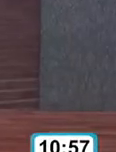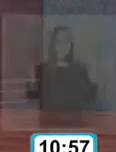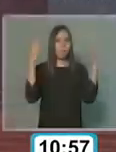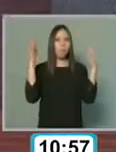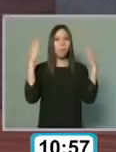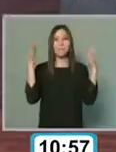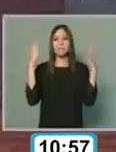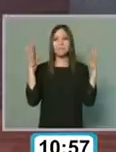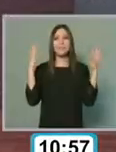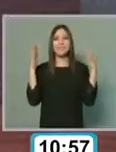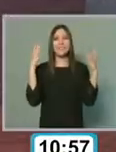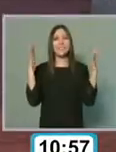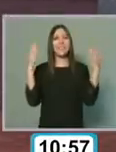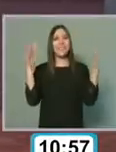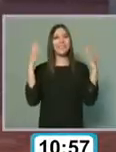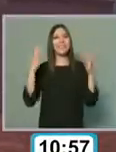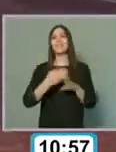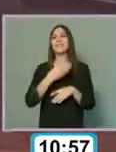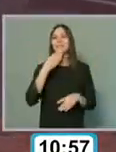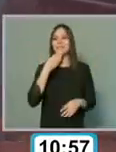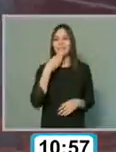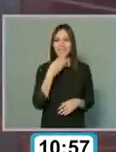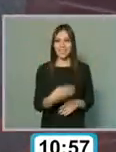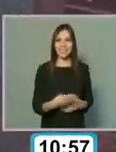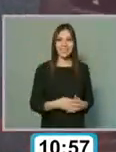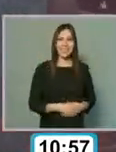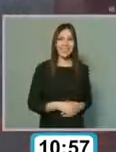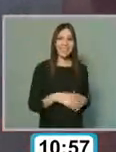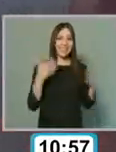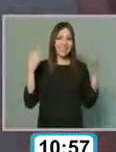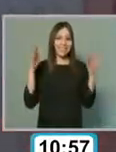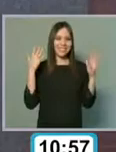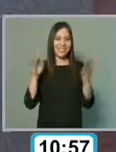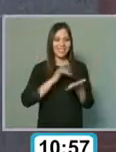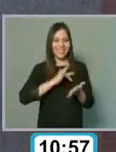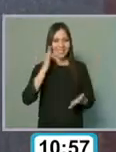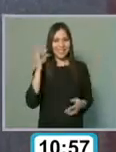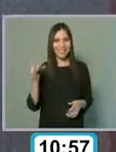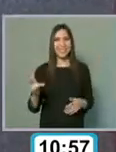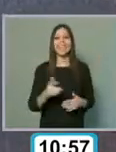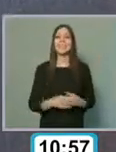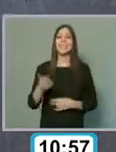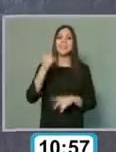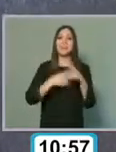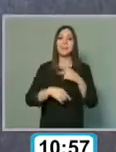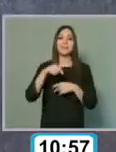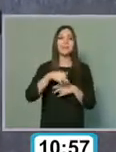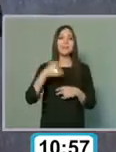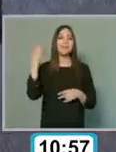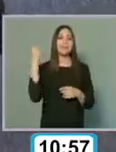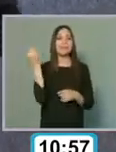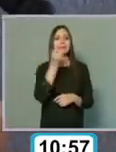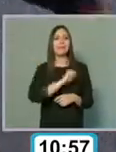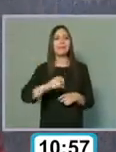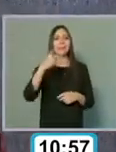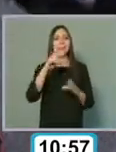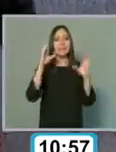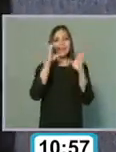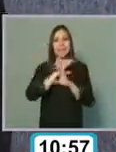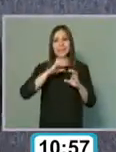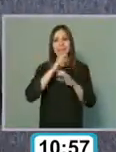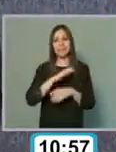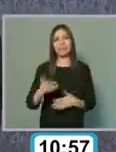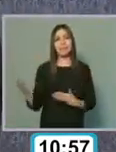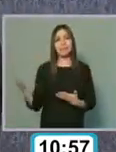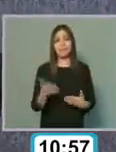¡Échale bonito! Muy ¡muchas bien, gracias! Leti. ¡Gracias, mi amor! Muchas gracias por venir a traernos su talento. No, hombre, mi amor,